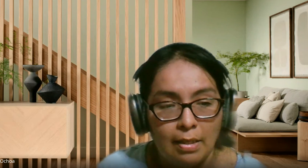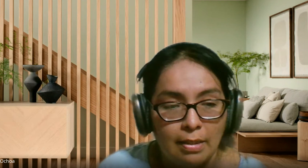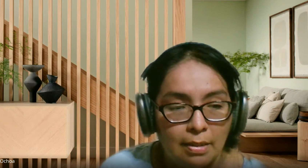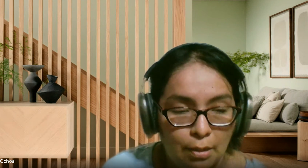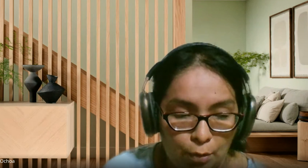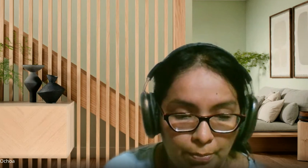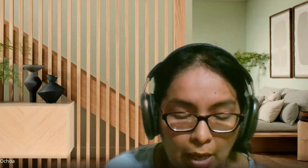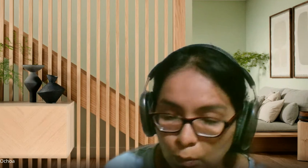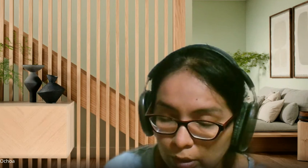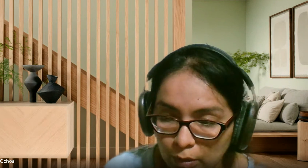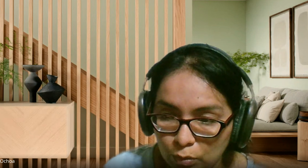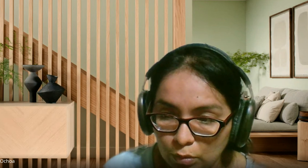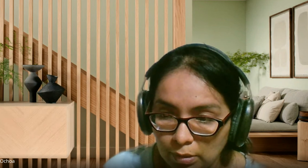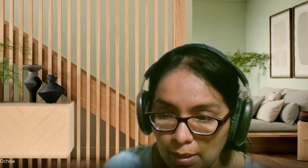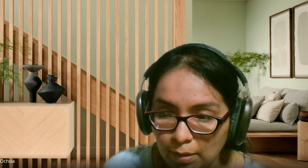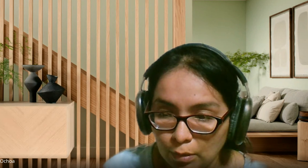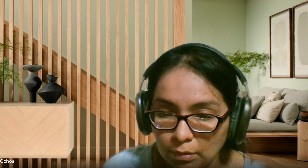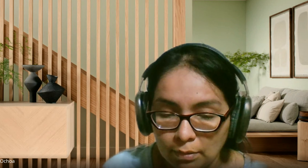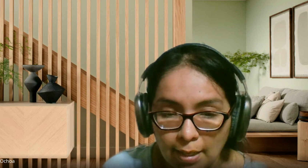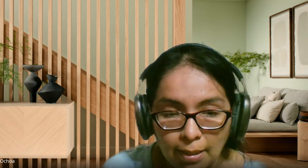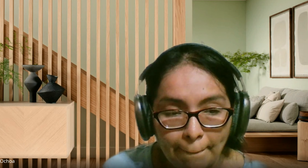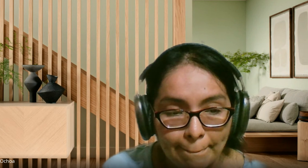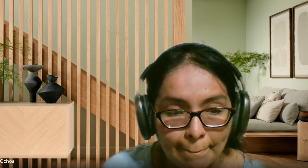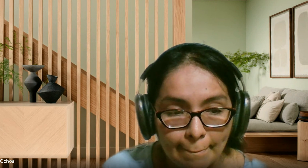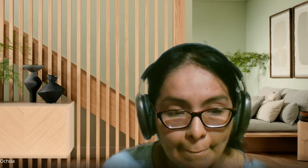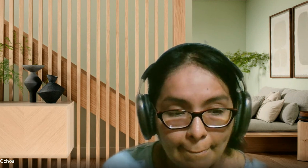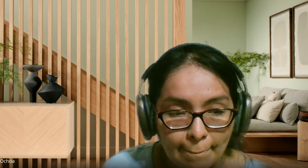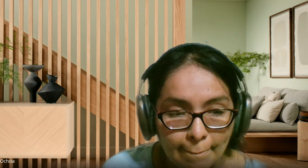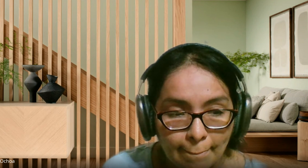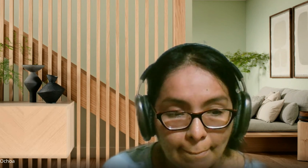nuestra sesión. ¿Alguna consulta, algo? ¿Nada?